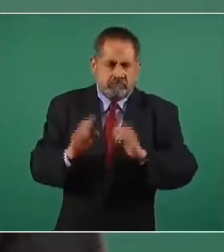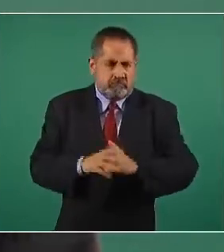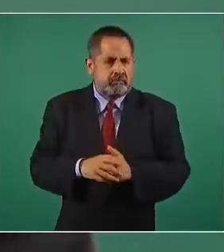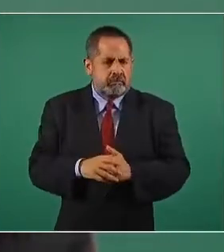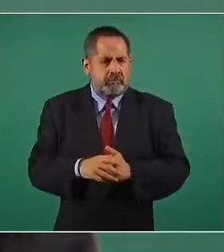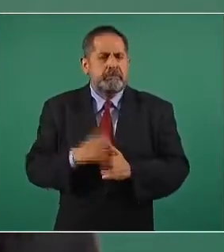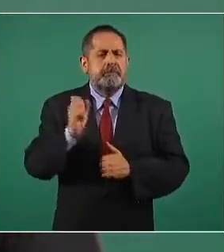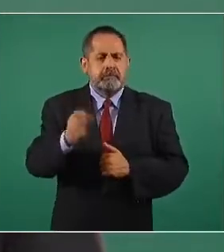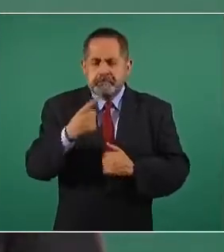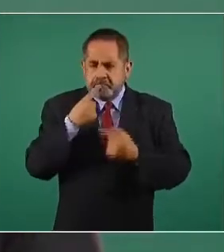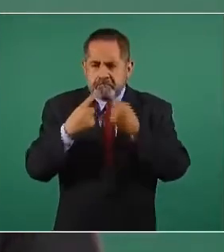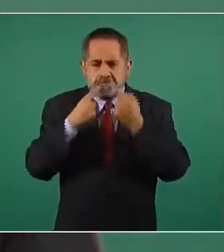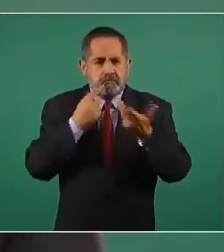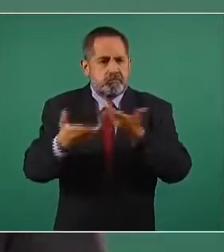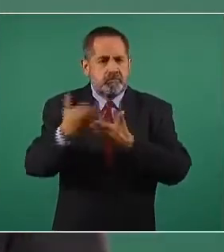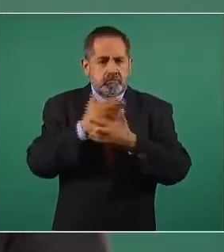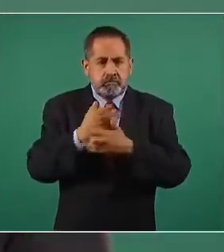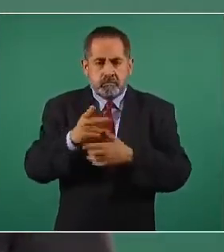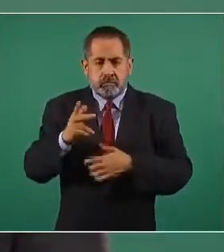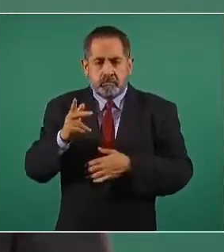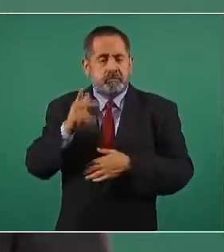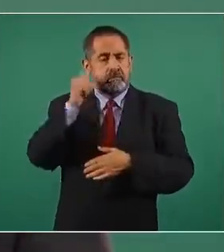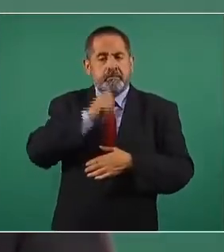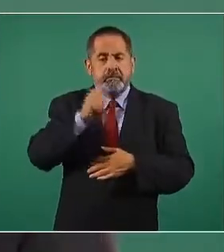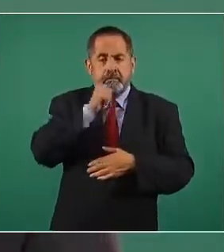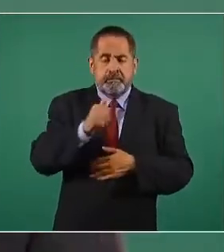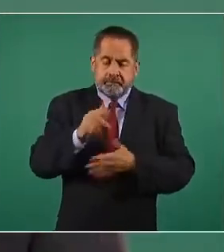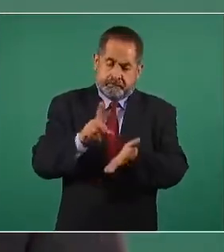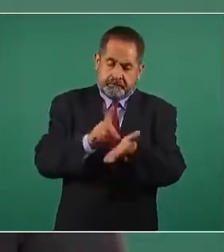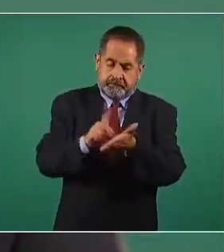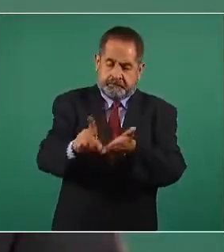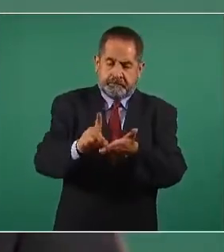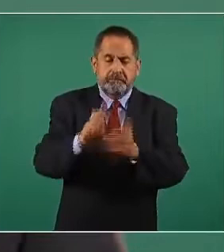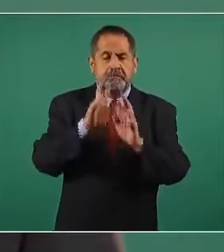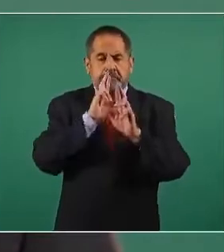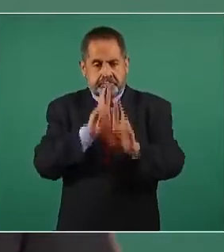solo es que se garantice siempre el derecho de réplica